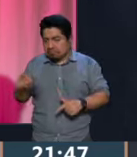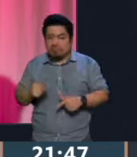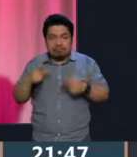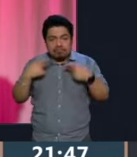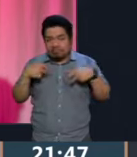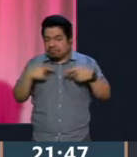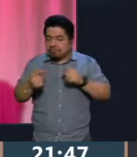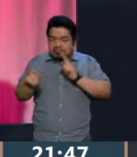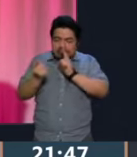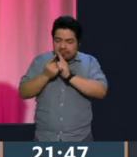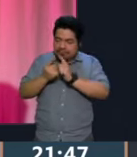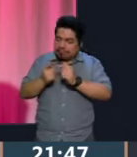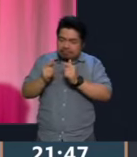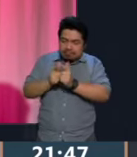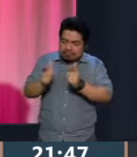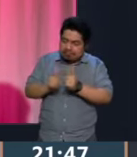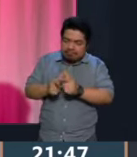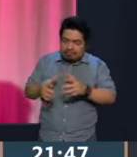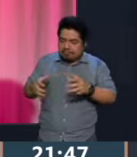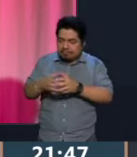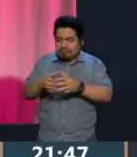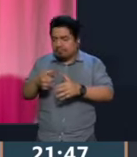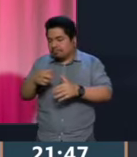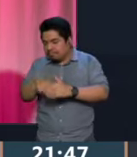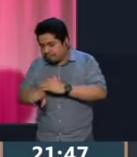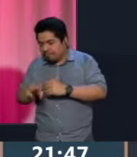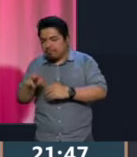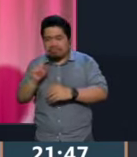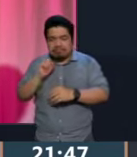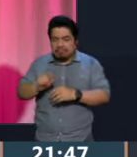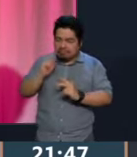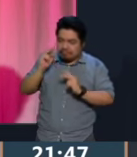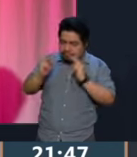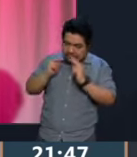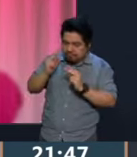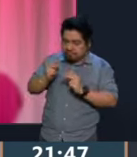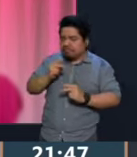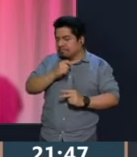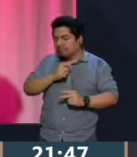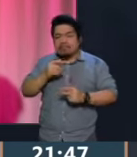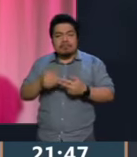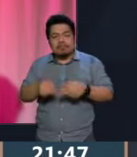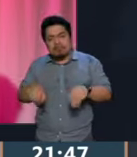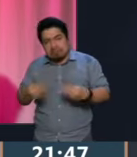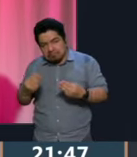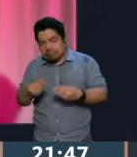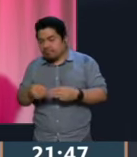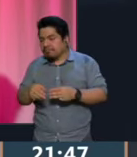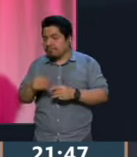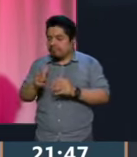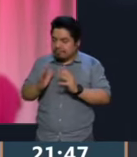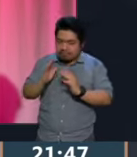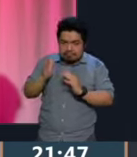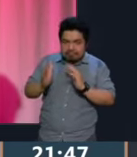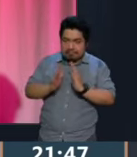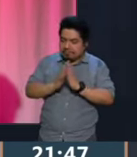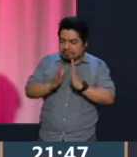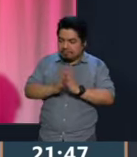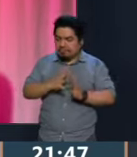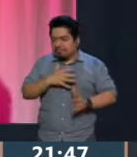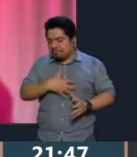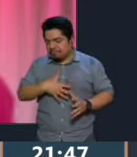gente, seguiremos yendo al metro, nuestro candidato seguirá yendo al metro, a los mercados, y nada, muchísima alegría,